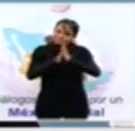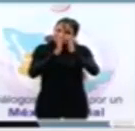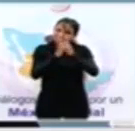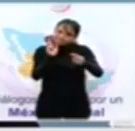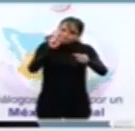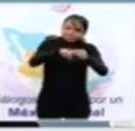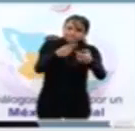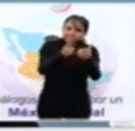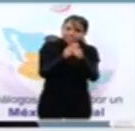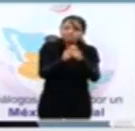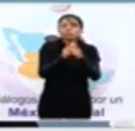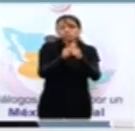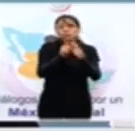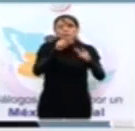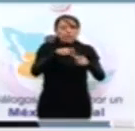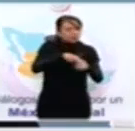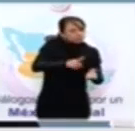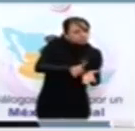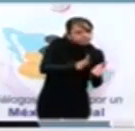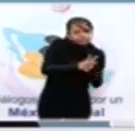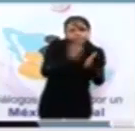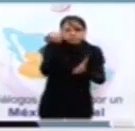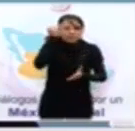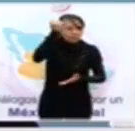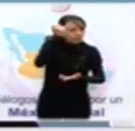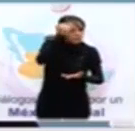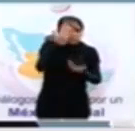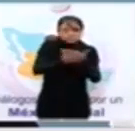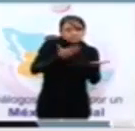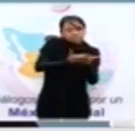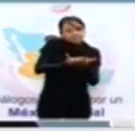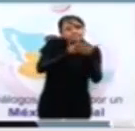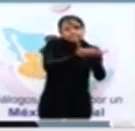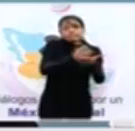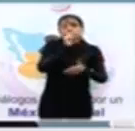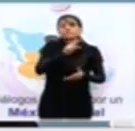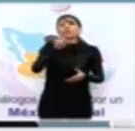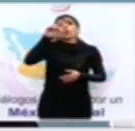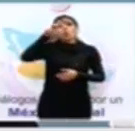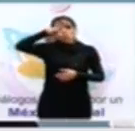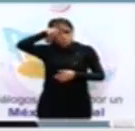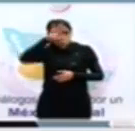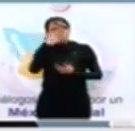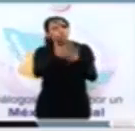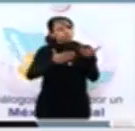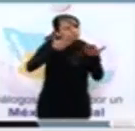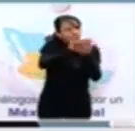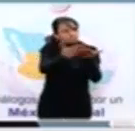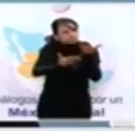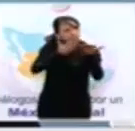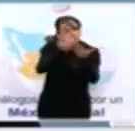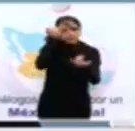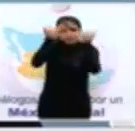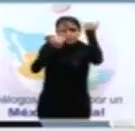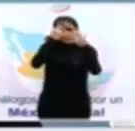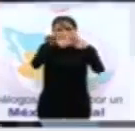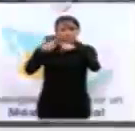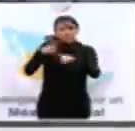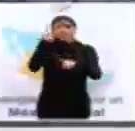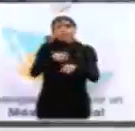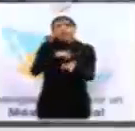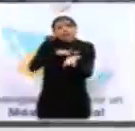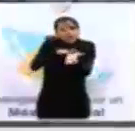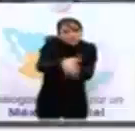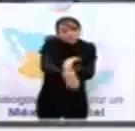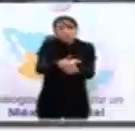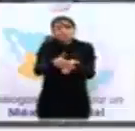de Centroamérica como contraparte del Plan Especial de Cooperación Económica para Centroamérica, iniciativa de las Naciones Unidas para elaborar y